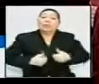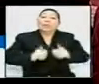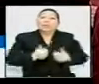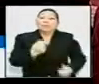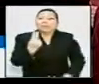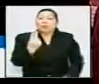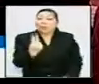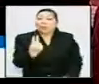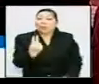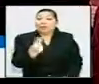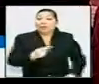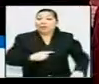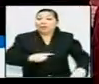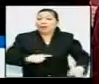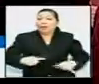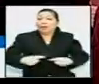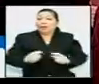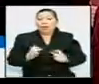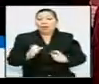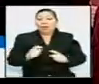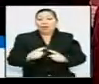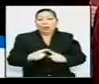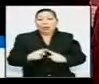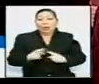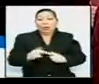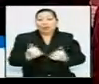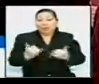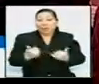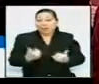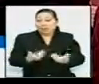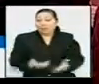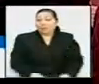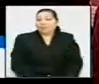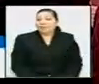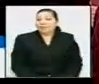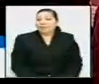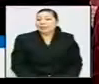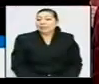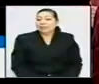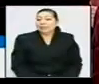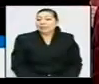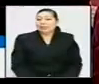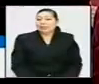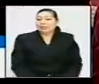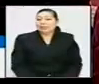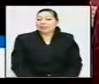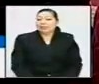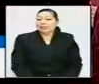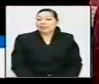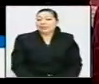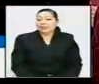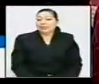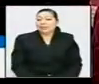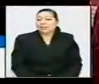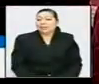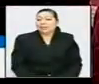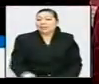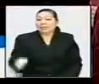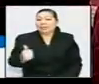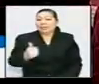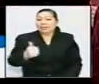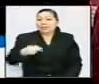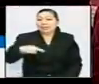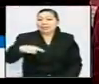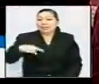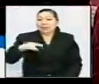los dos gerentes de Contraloría que están en la actualidad, que la señora, el señor, perdón, que lo dije, Samuel